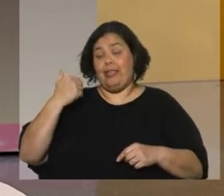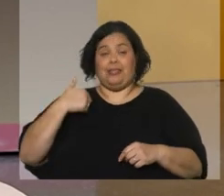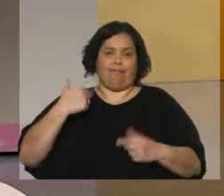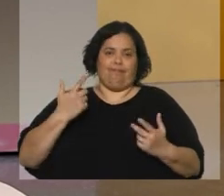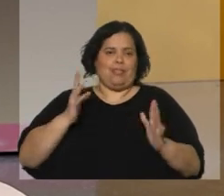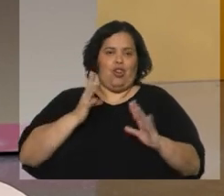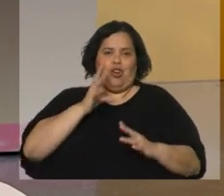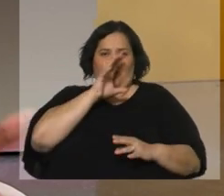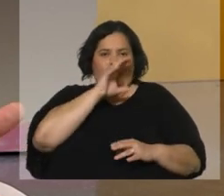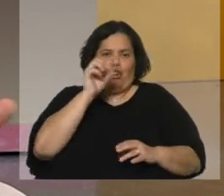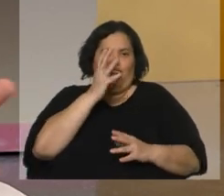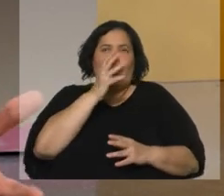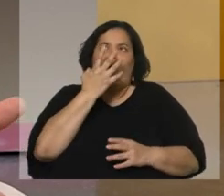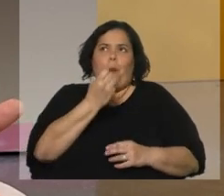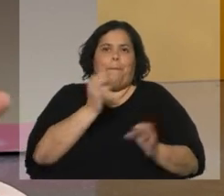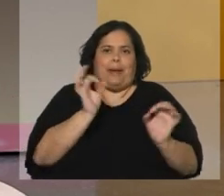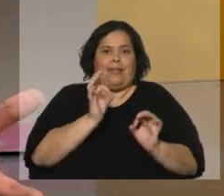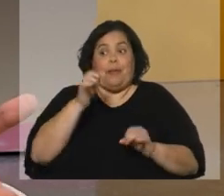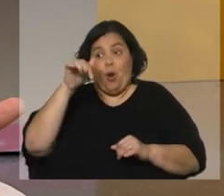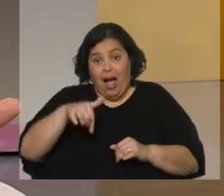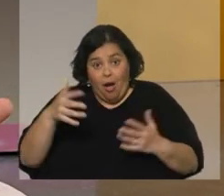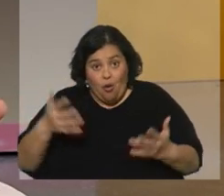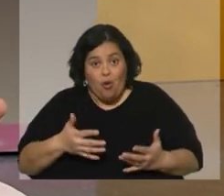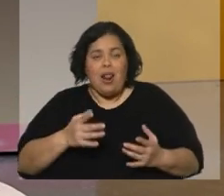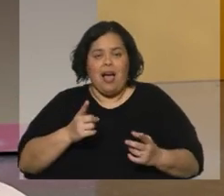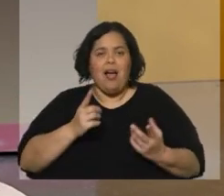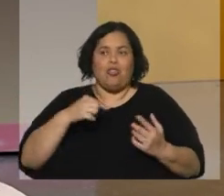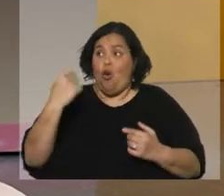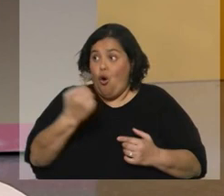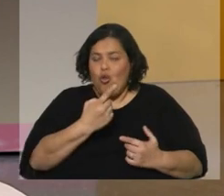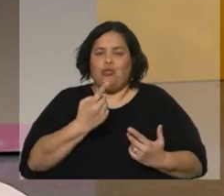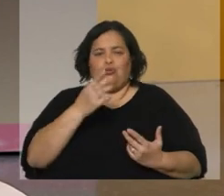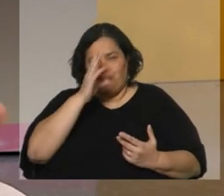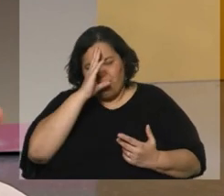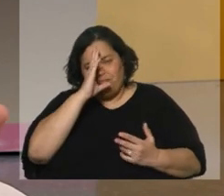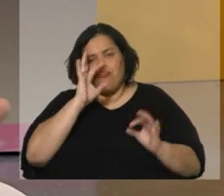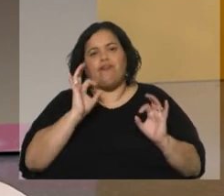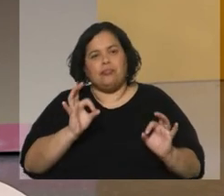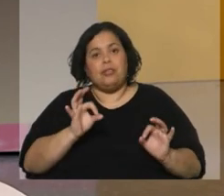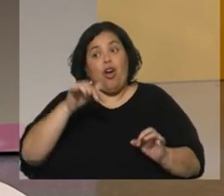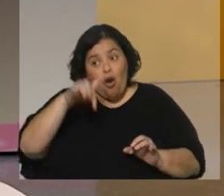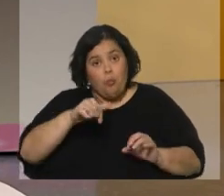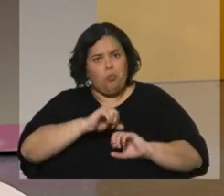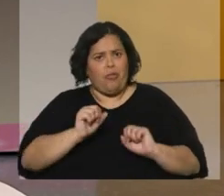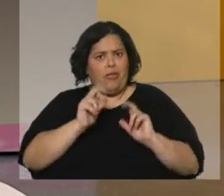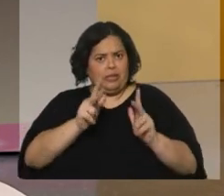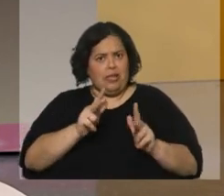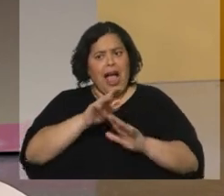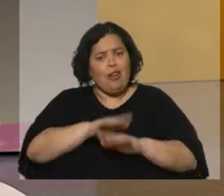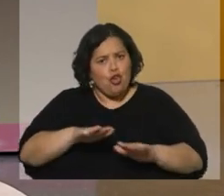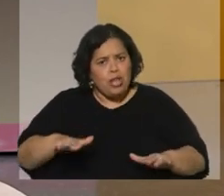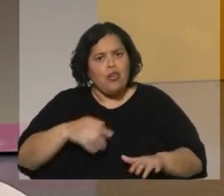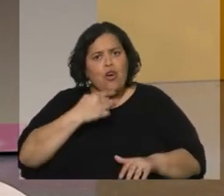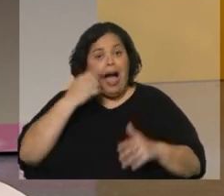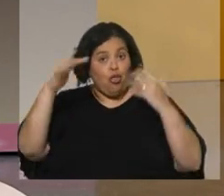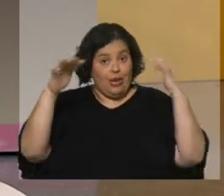de que como como papás y como sociedad y es un aprendizaje para todos Que que hoy en día por ejemplo se escucha mucho más a los niños y